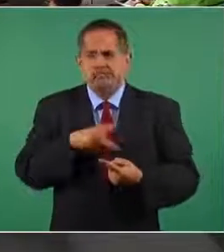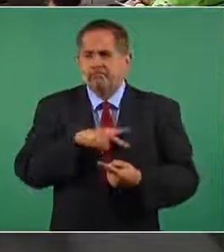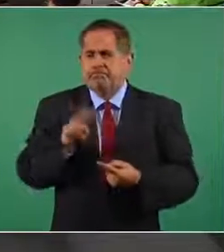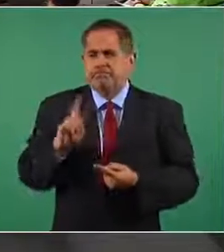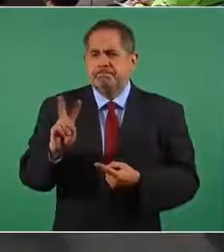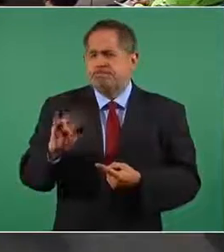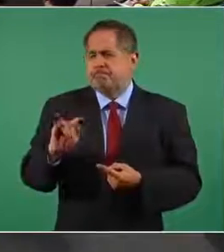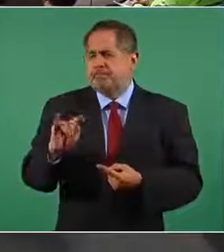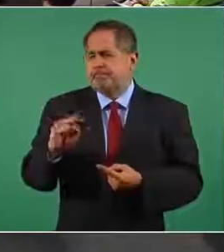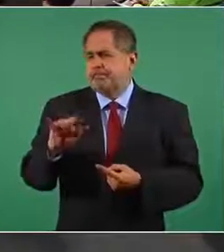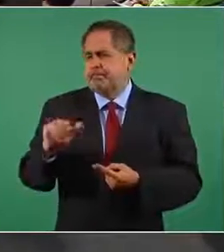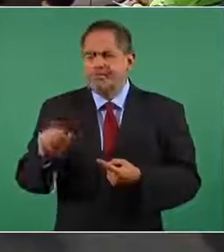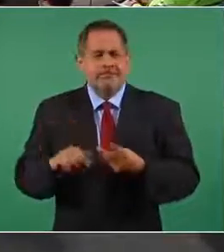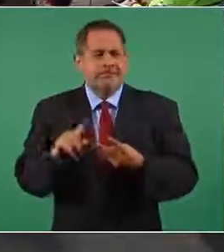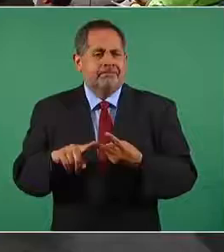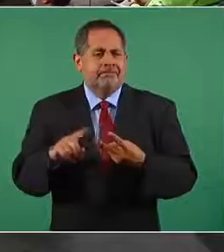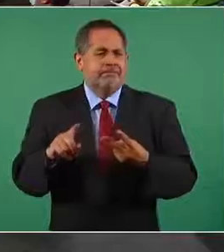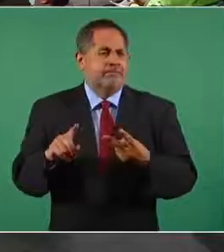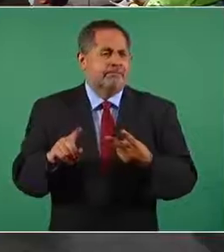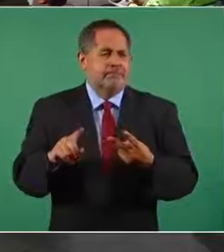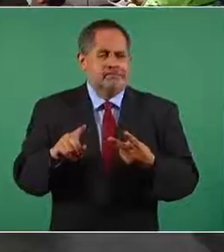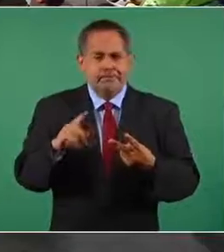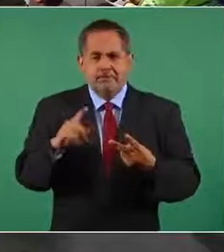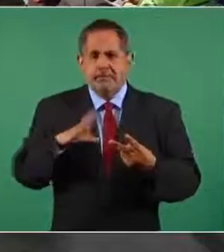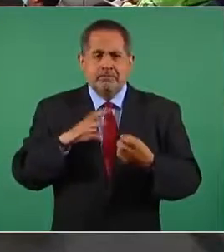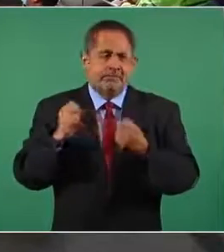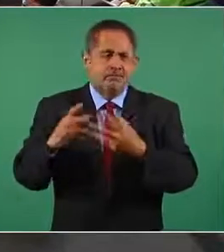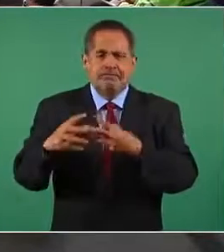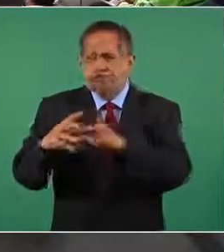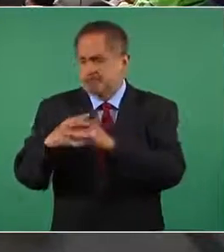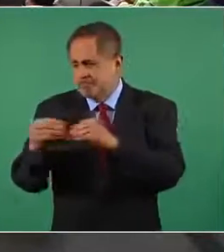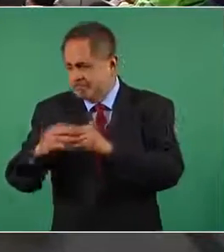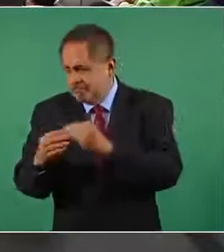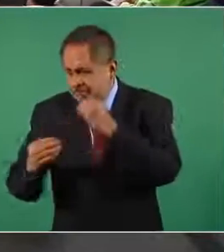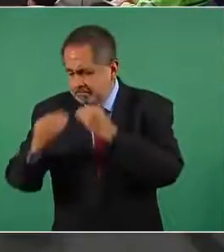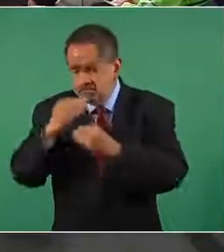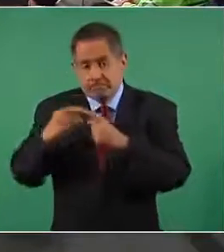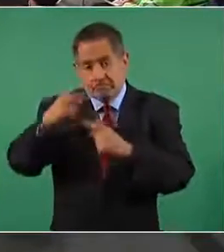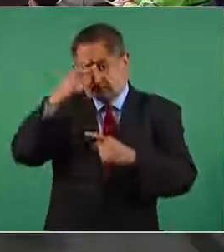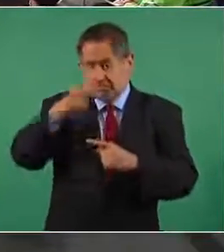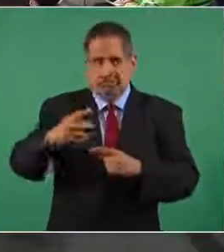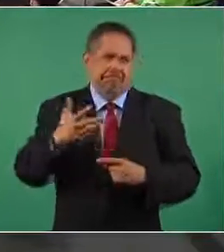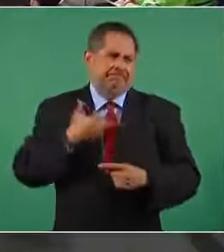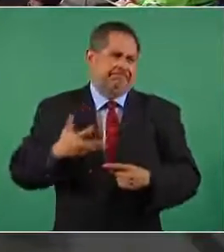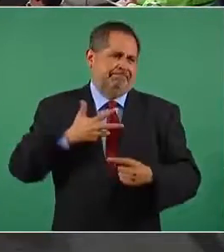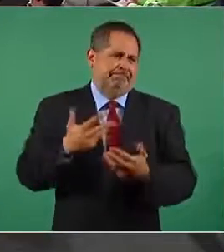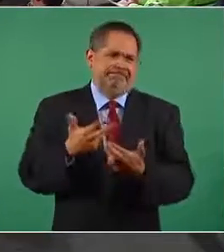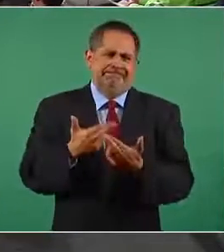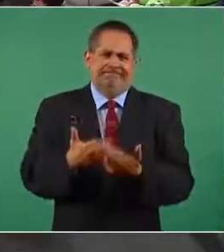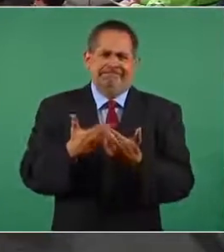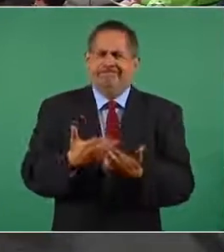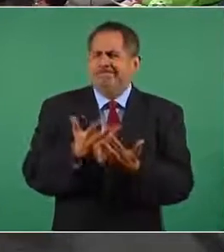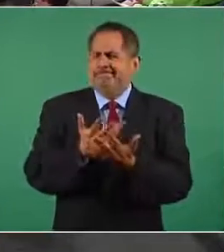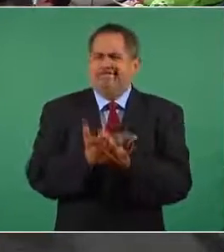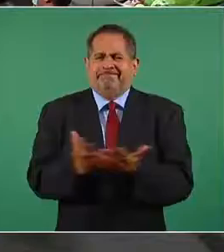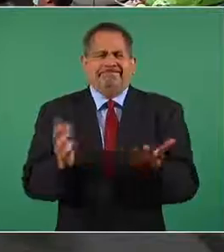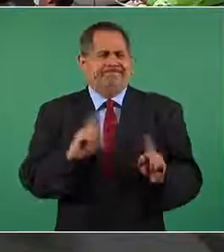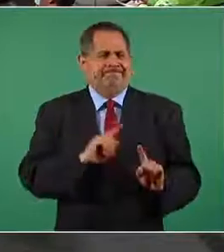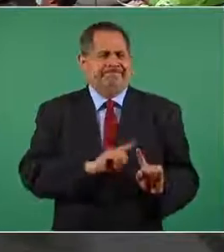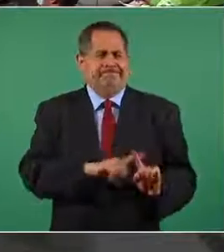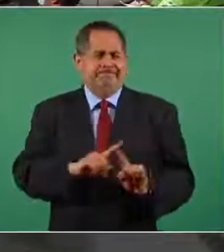vitaminas, que hay muchas vitaminas en las frutas. México es de los países